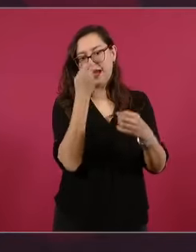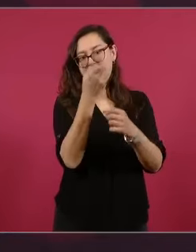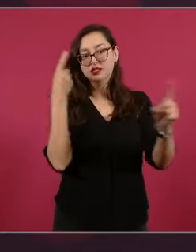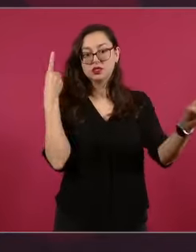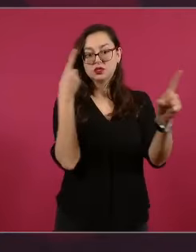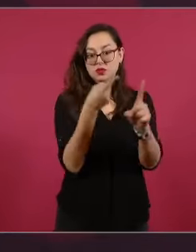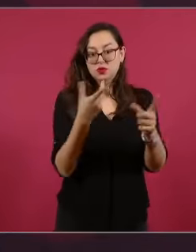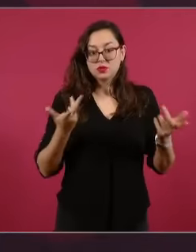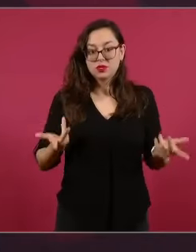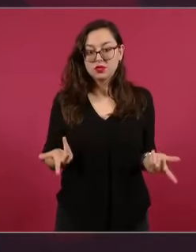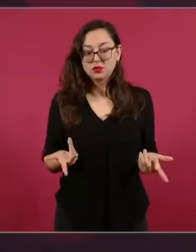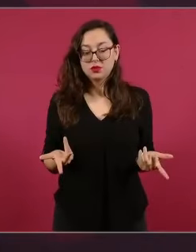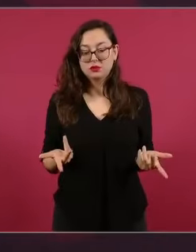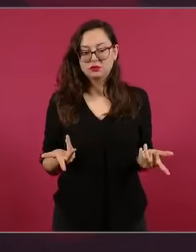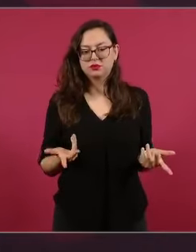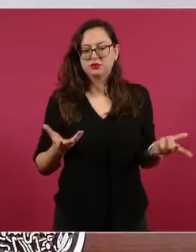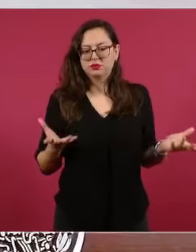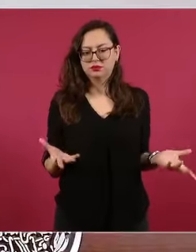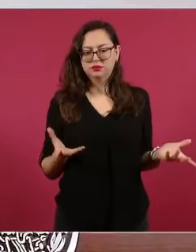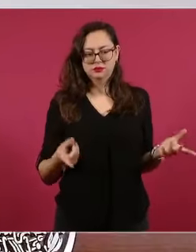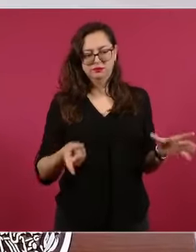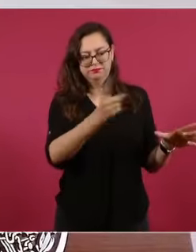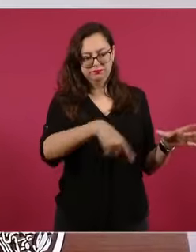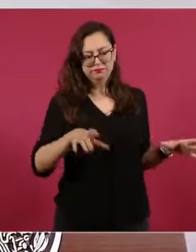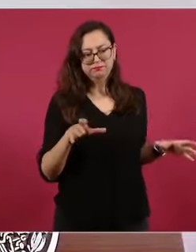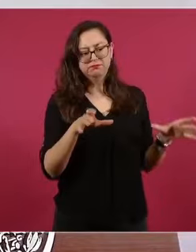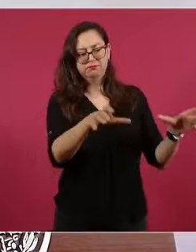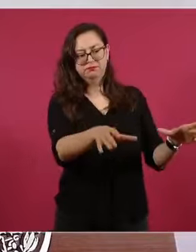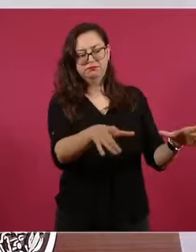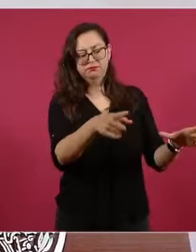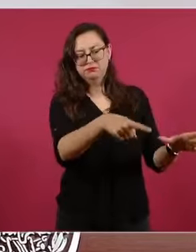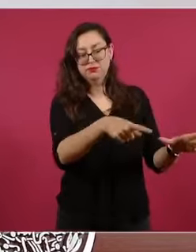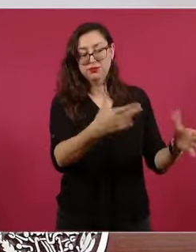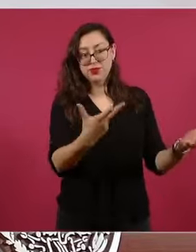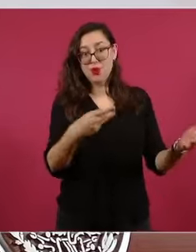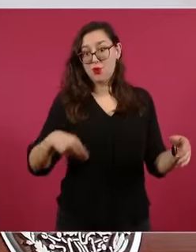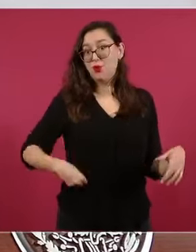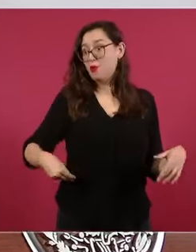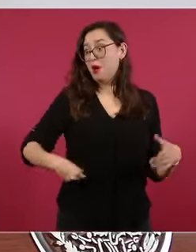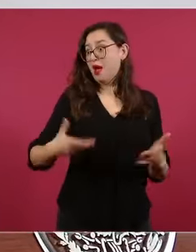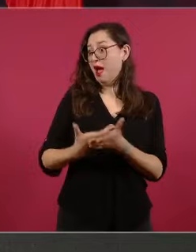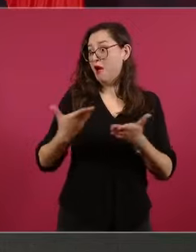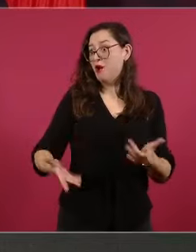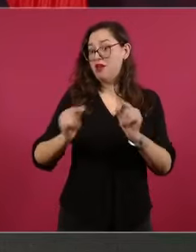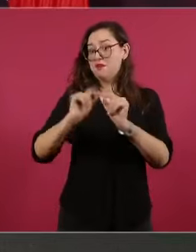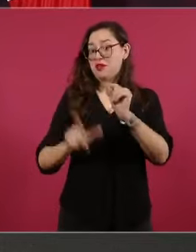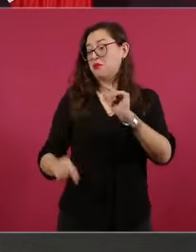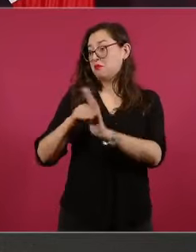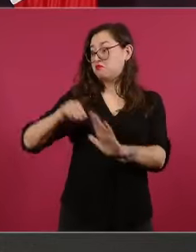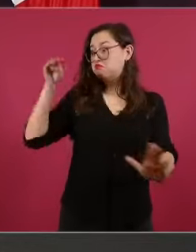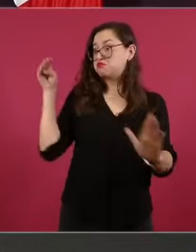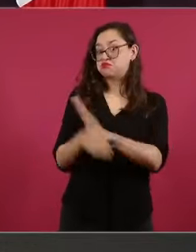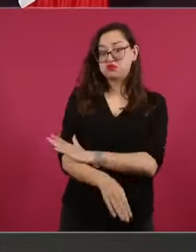Están al servicio de grupos de intereses creados de los que llevaron al país a la decadencia, los que